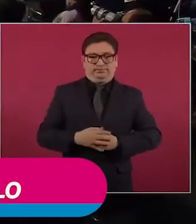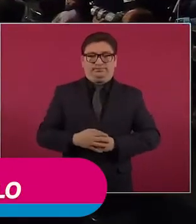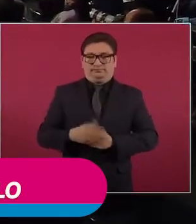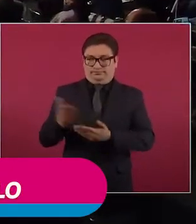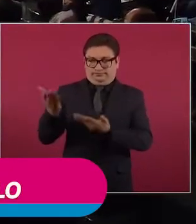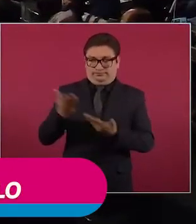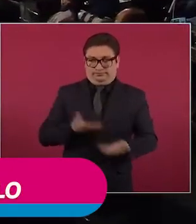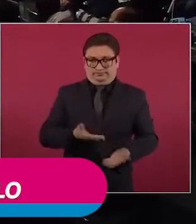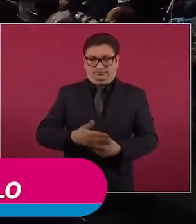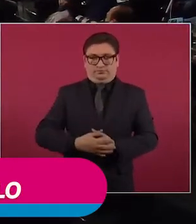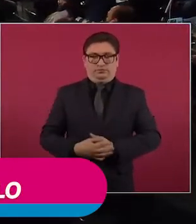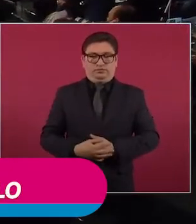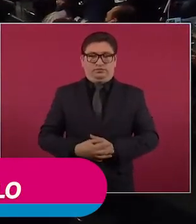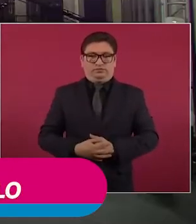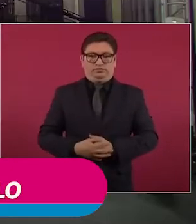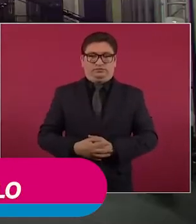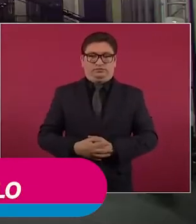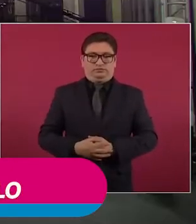Horacio.